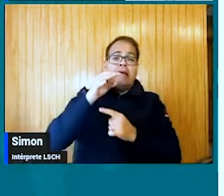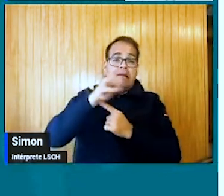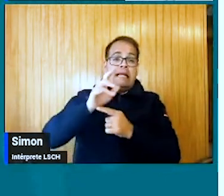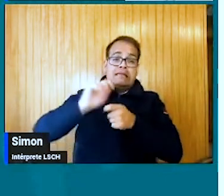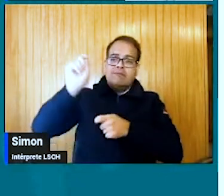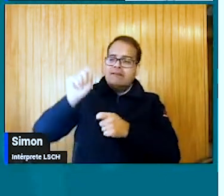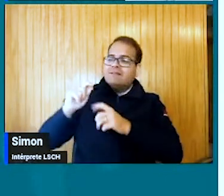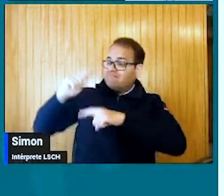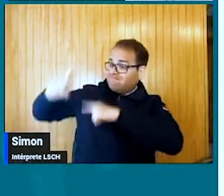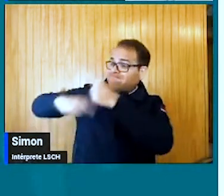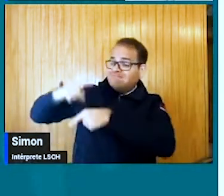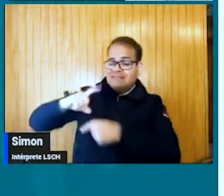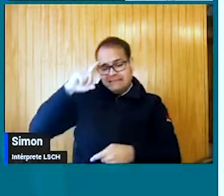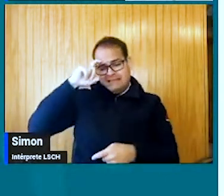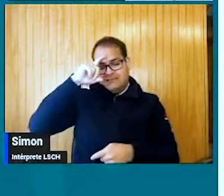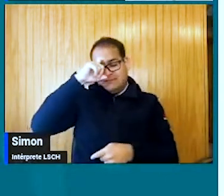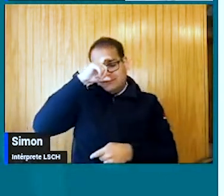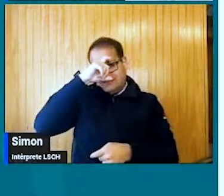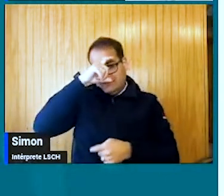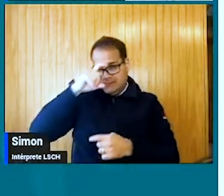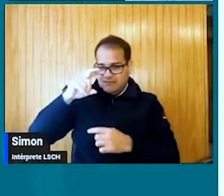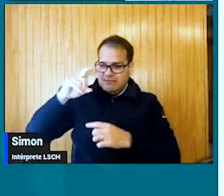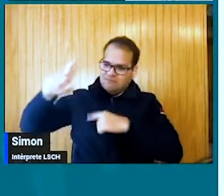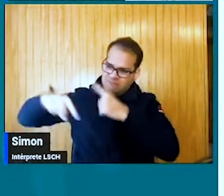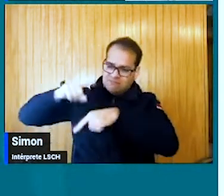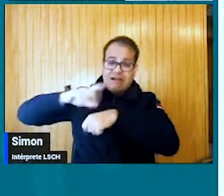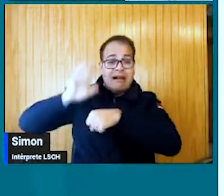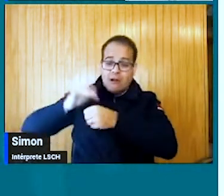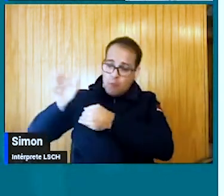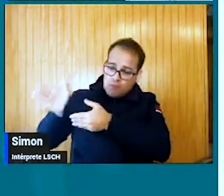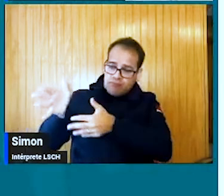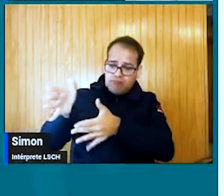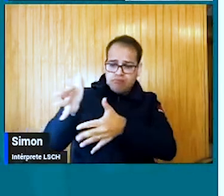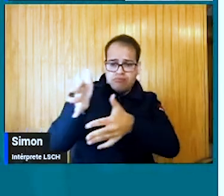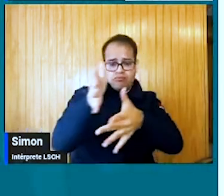cuesta tomar ese airecito caliente.